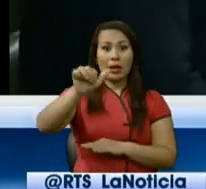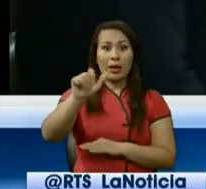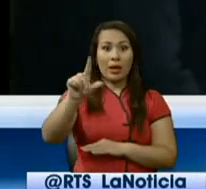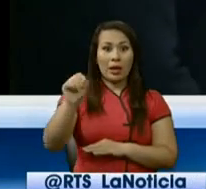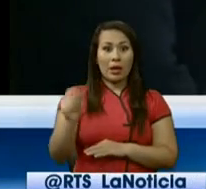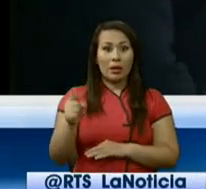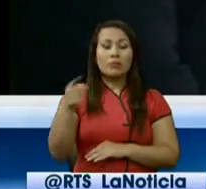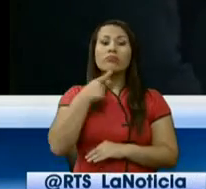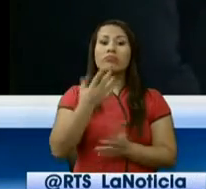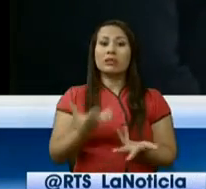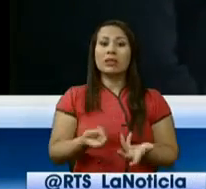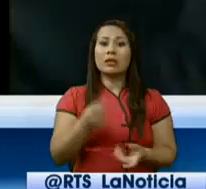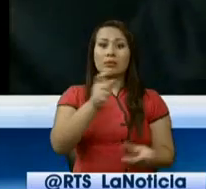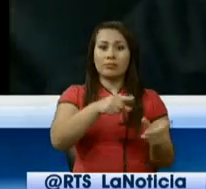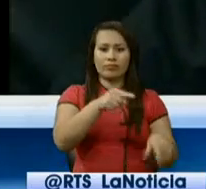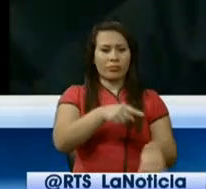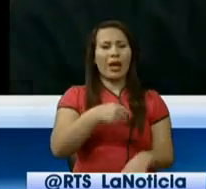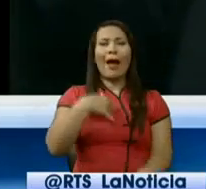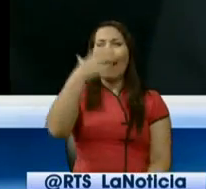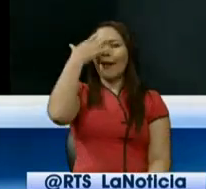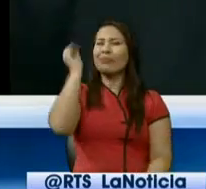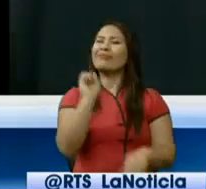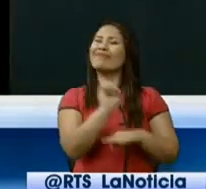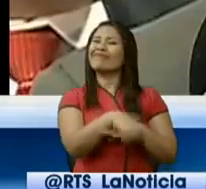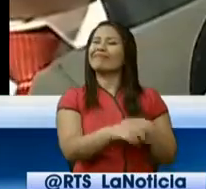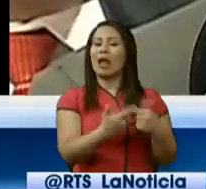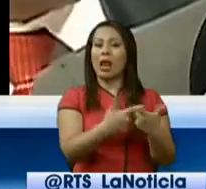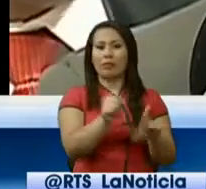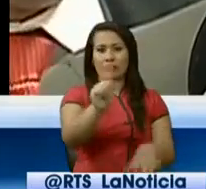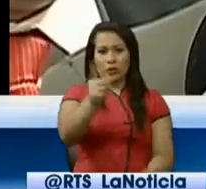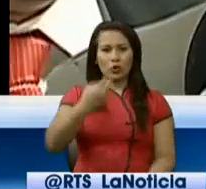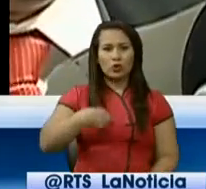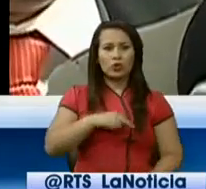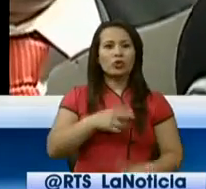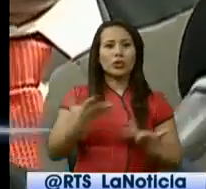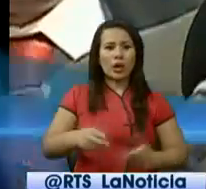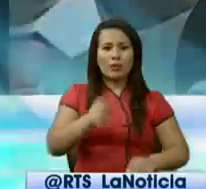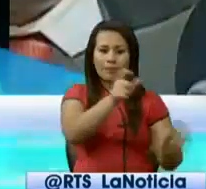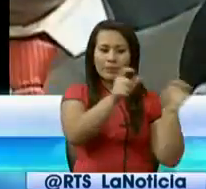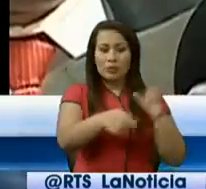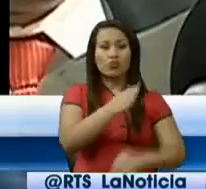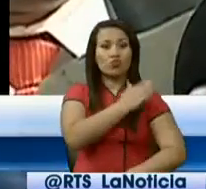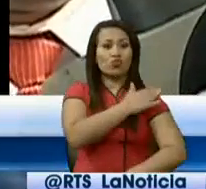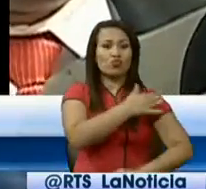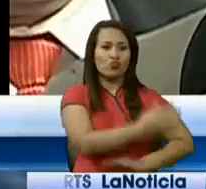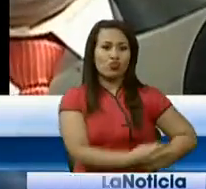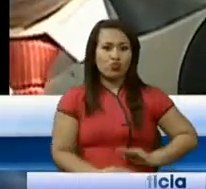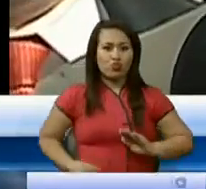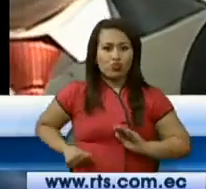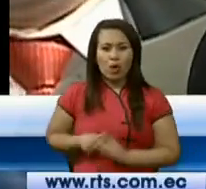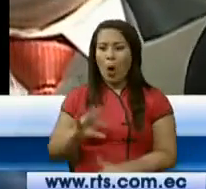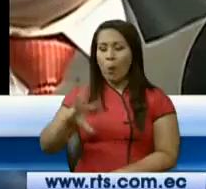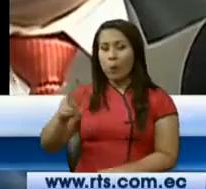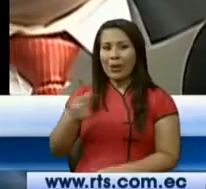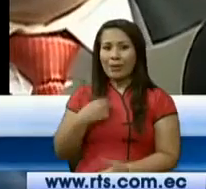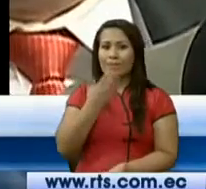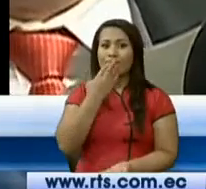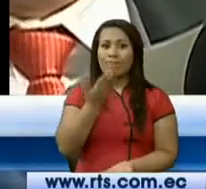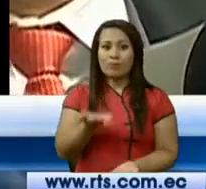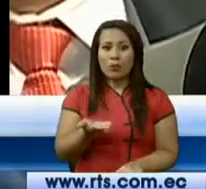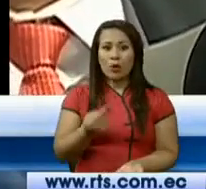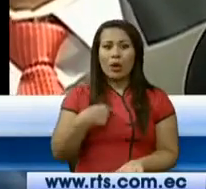pretende es que estos casos no queden en la impunidad. Que haya una resolución de los jueces, que los jueces razonen su argumento,